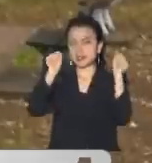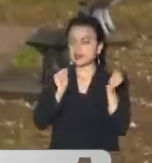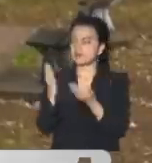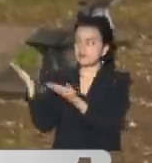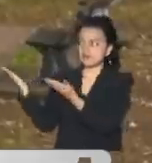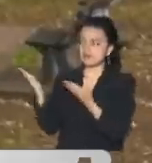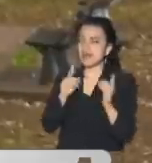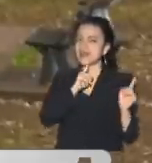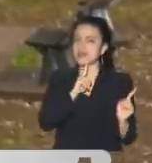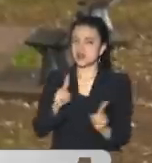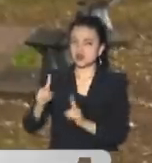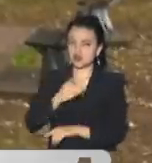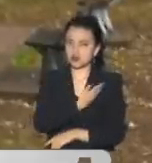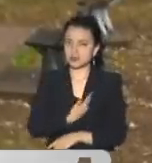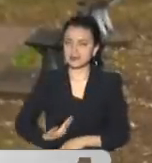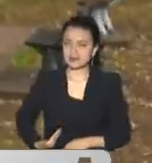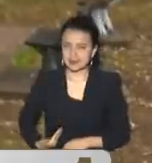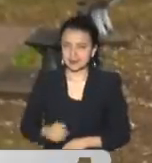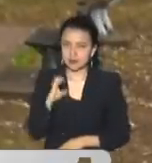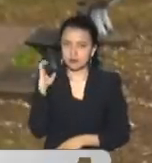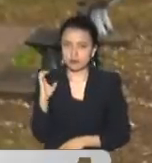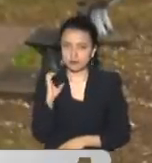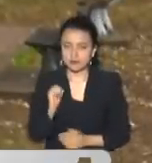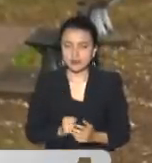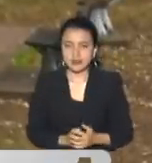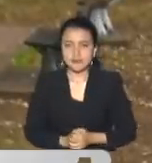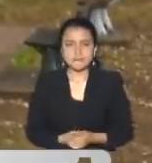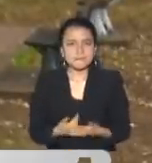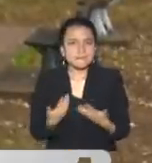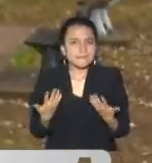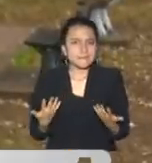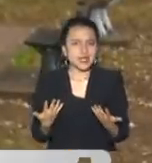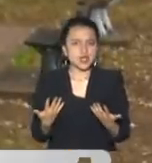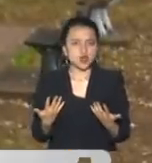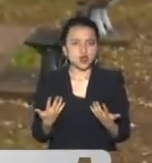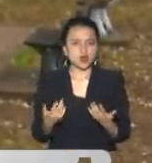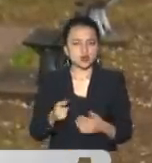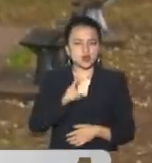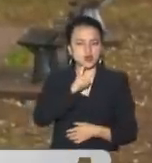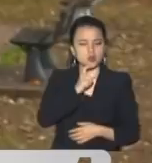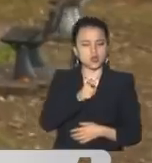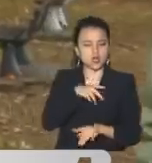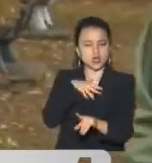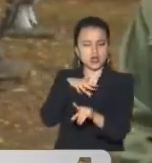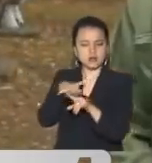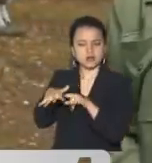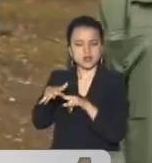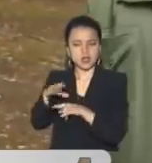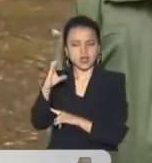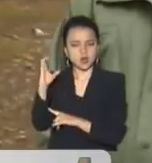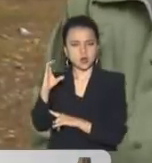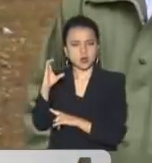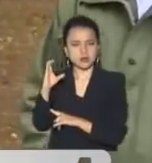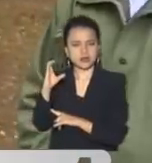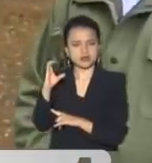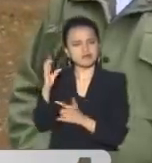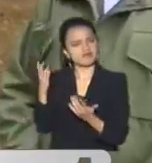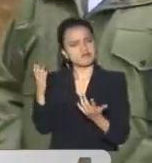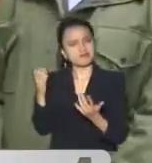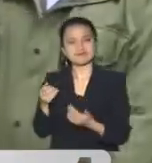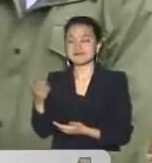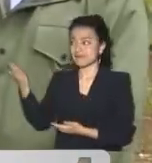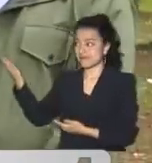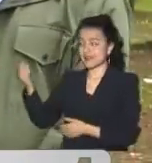pero Cómo afecta lo que está sucediendo en Ucrania a Colombia Pues esta pregunta se la trasladamos justamente a Néstor rosanía